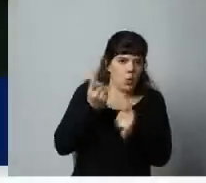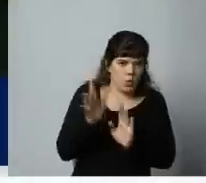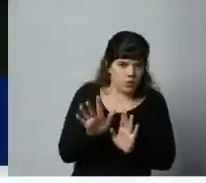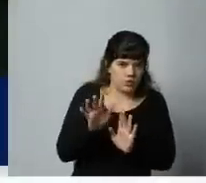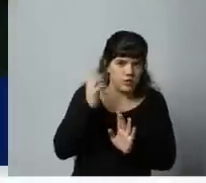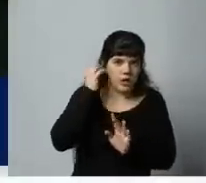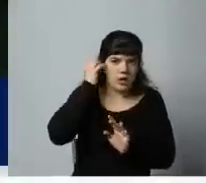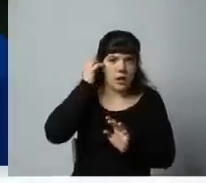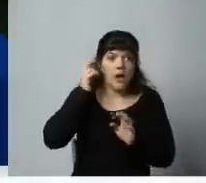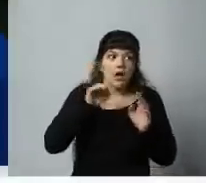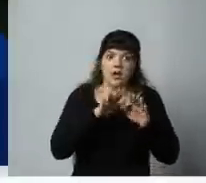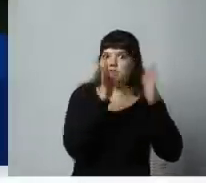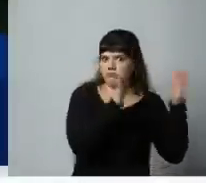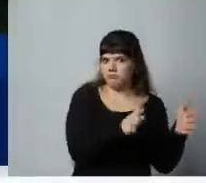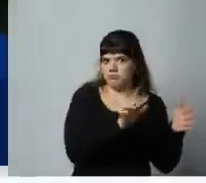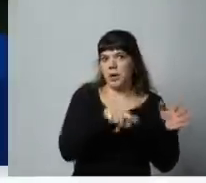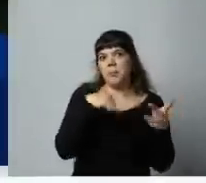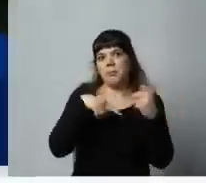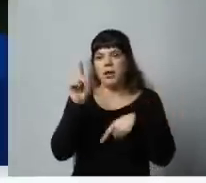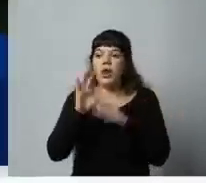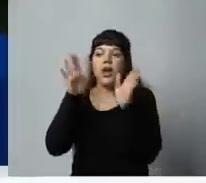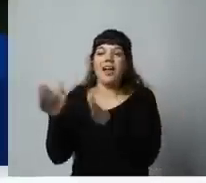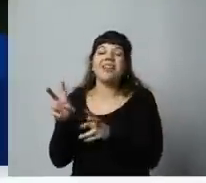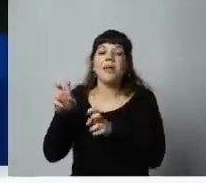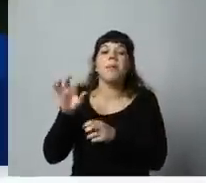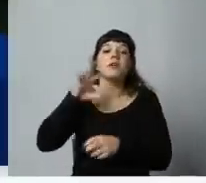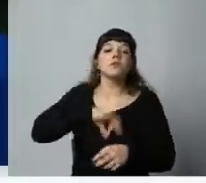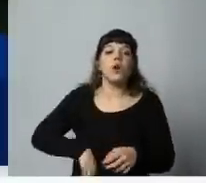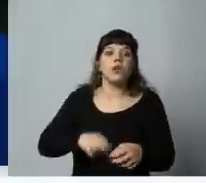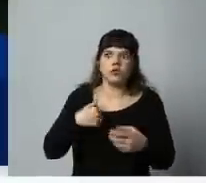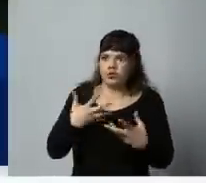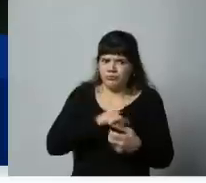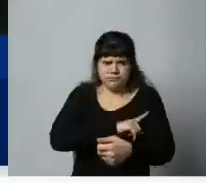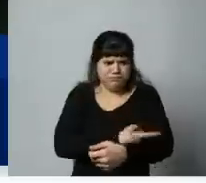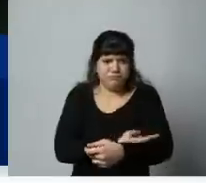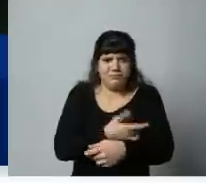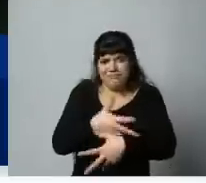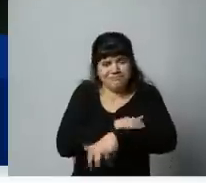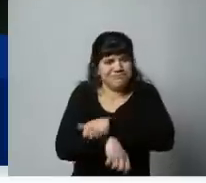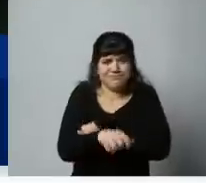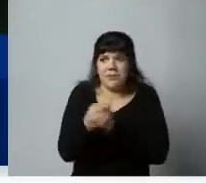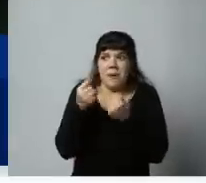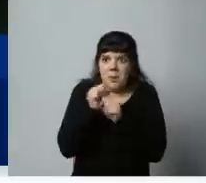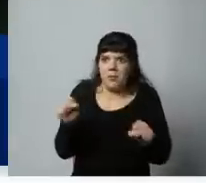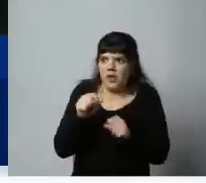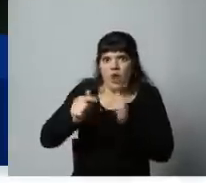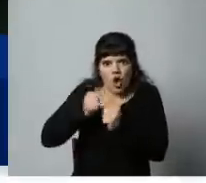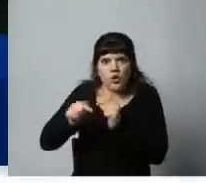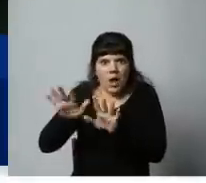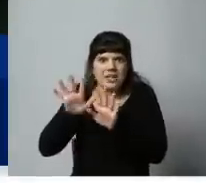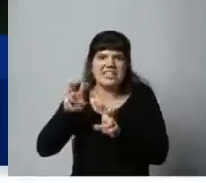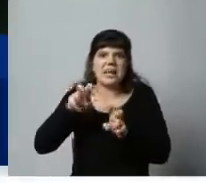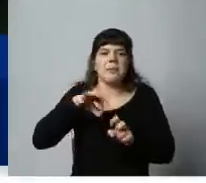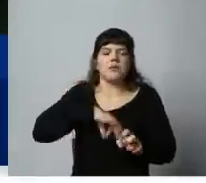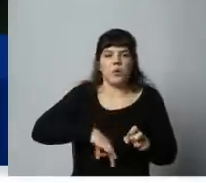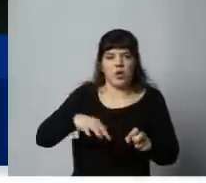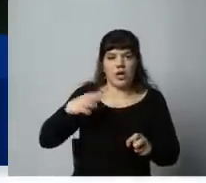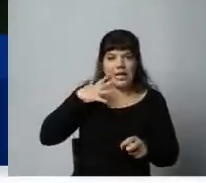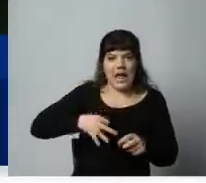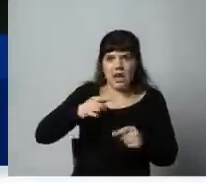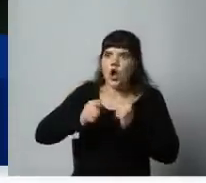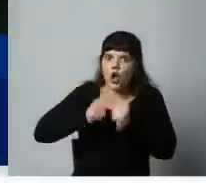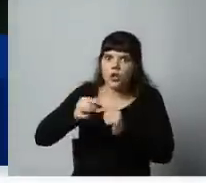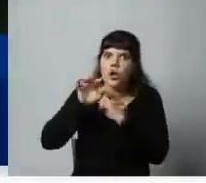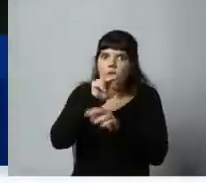del salario nosotros hicimos todo un esfuerzo por mantener el poder de compra del salario real la primer propuesta que hicimos fue prorrogar los convenios